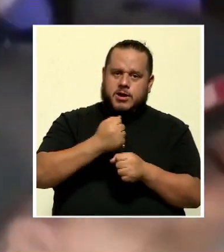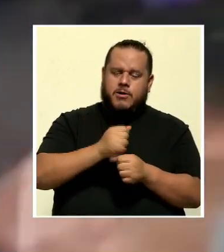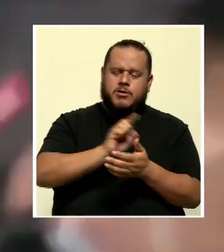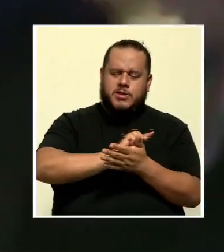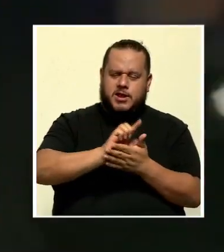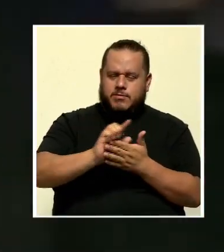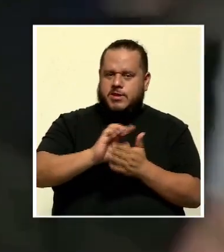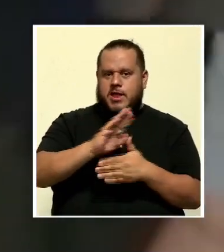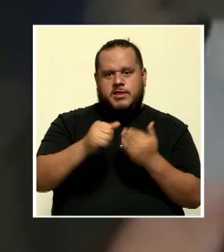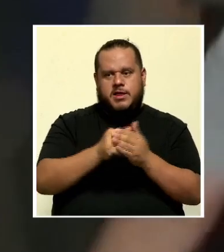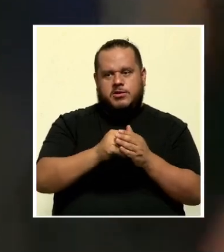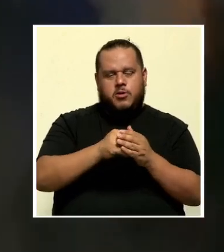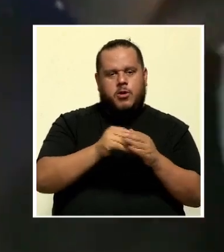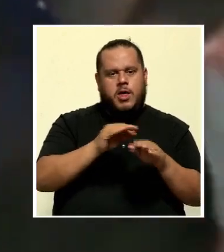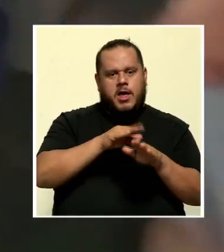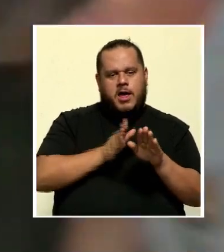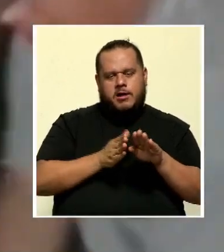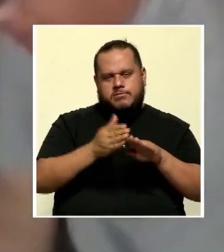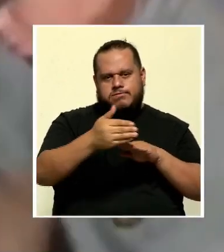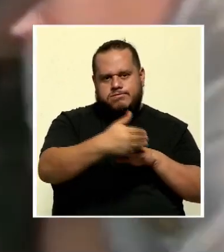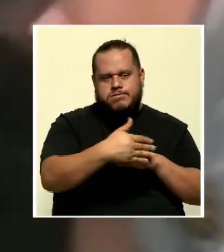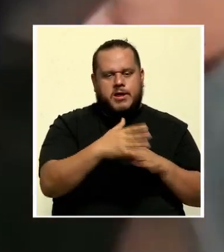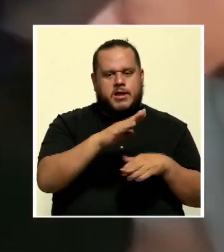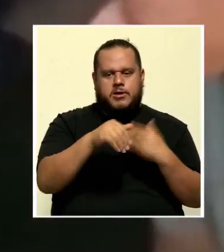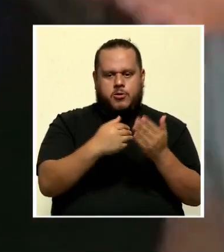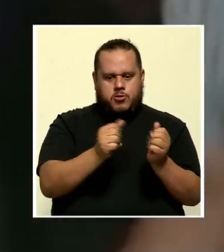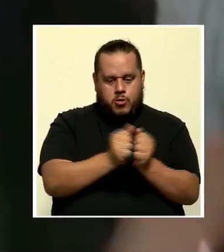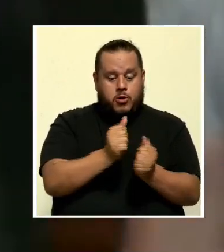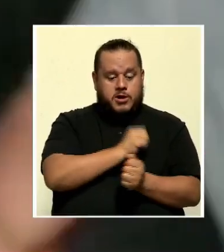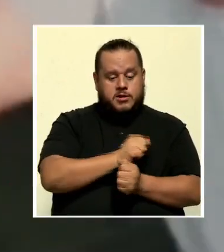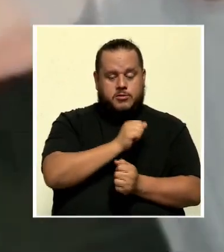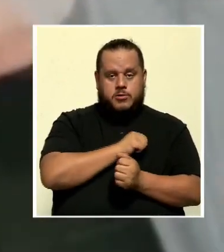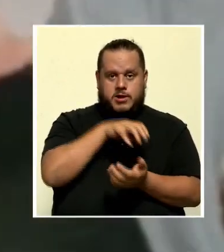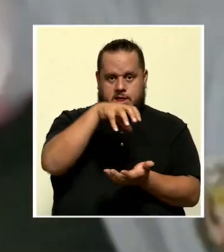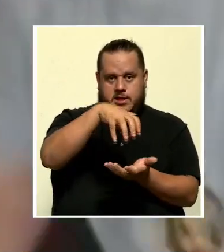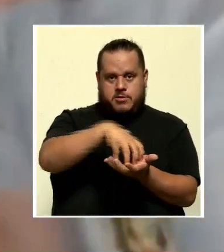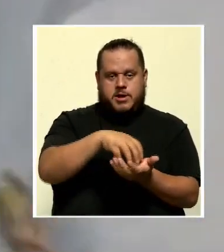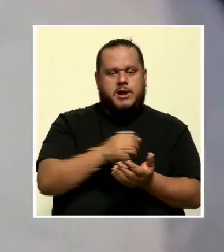limpieza del litoral en coordinación con las autoridades locales.